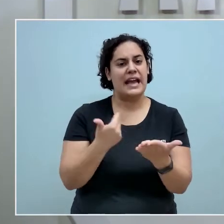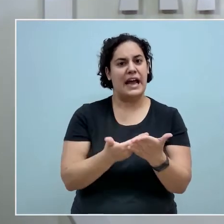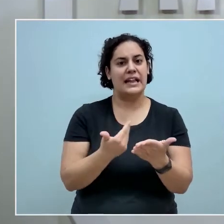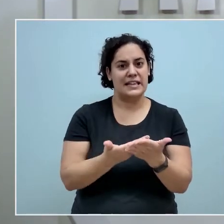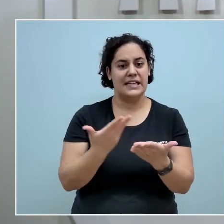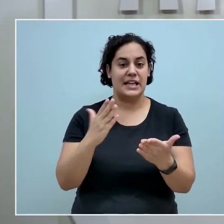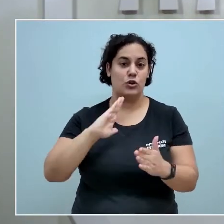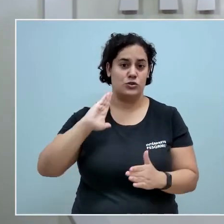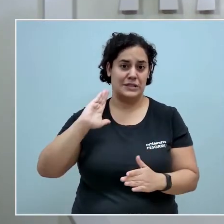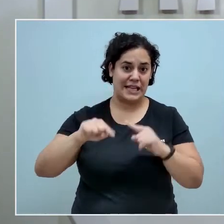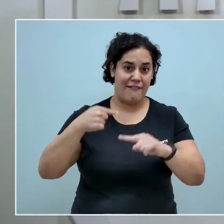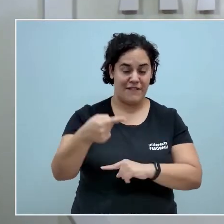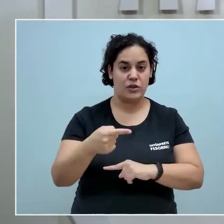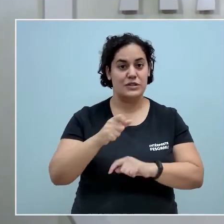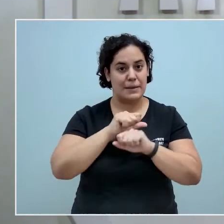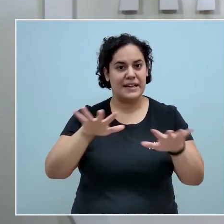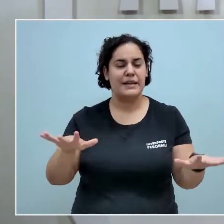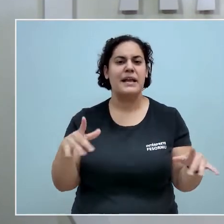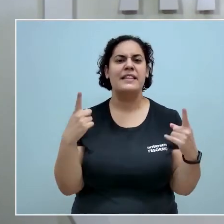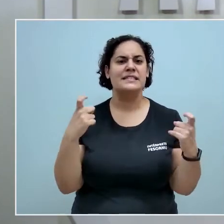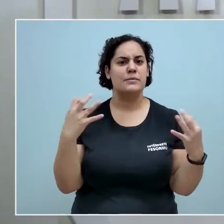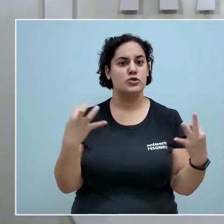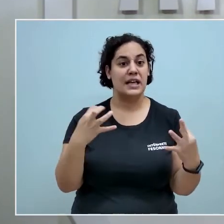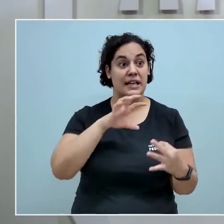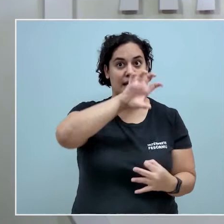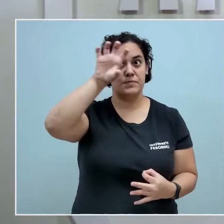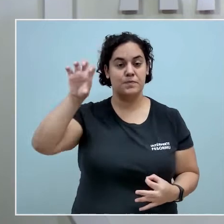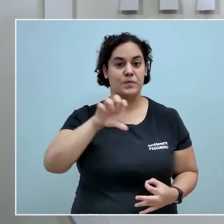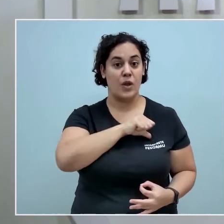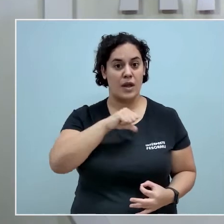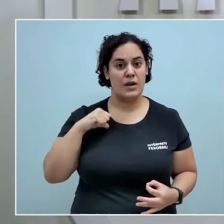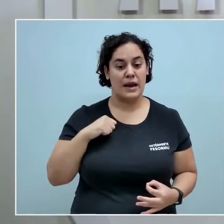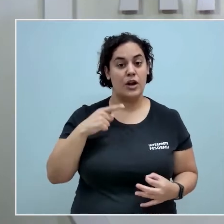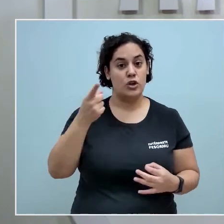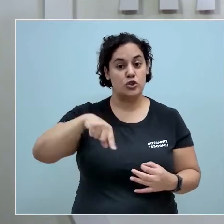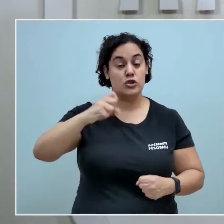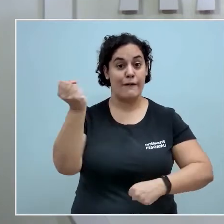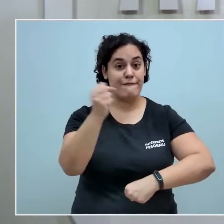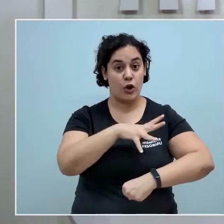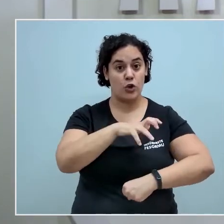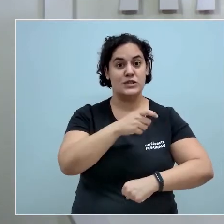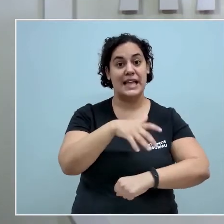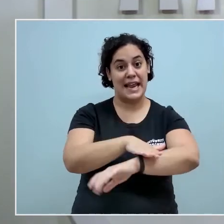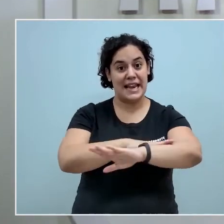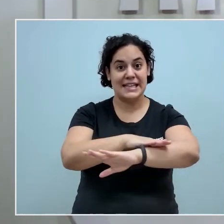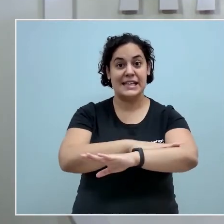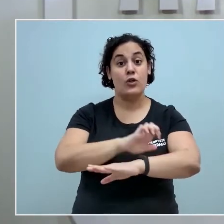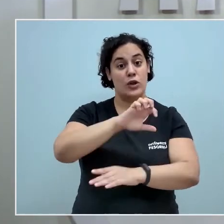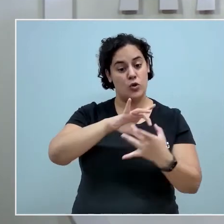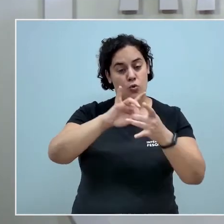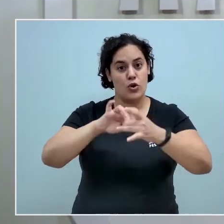efectos de la pandemia, es imprescindible que las comunidades autónomas recibamos fondos del Estado y de la Unión